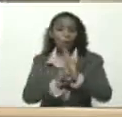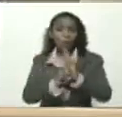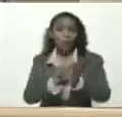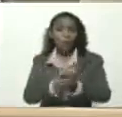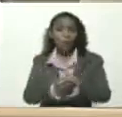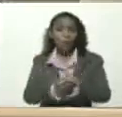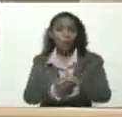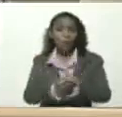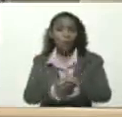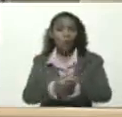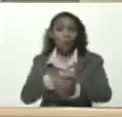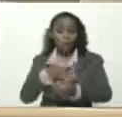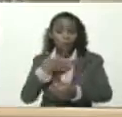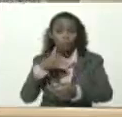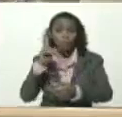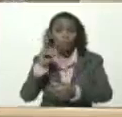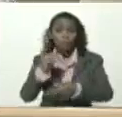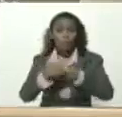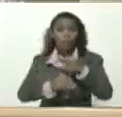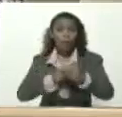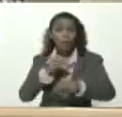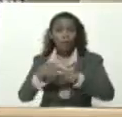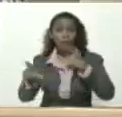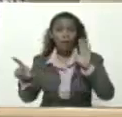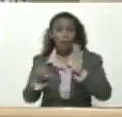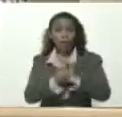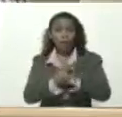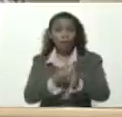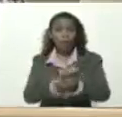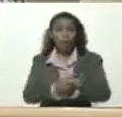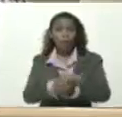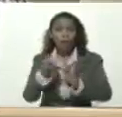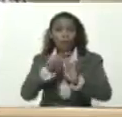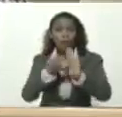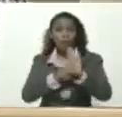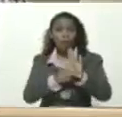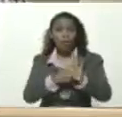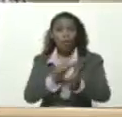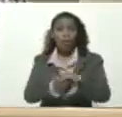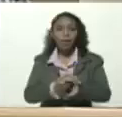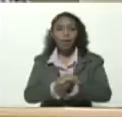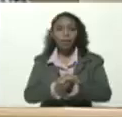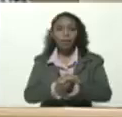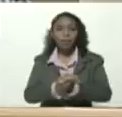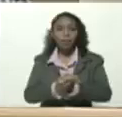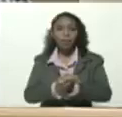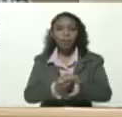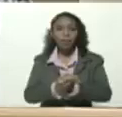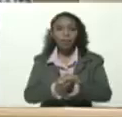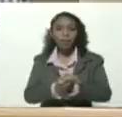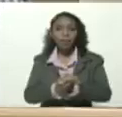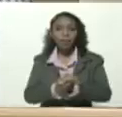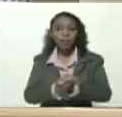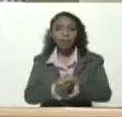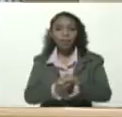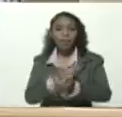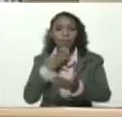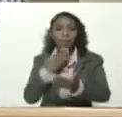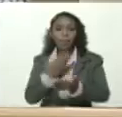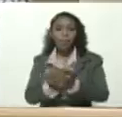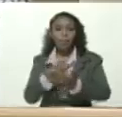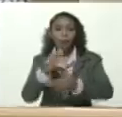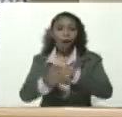que está prevista también en la legislación, en la normativa, en los reglamentos, permite